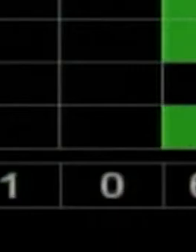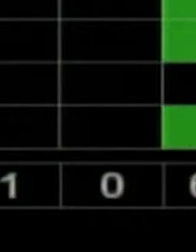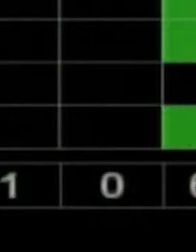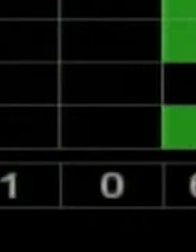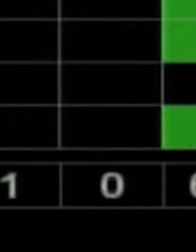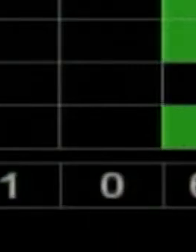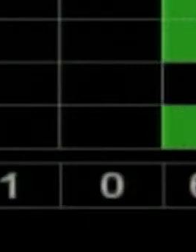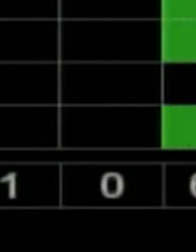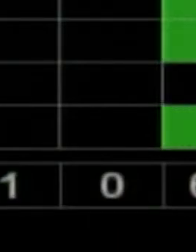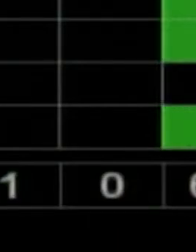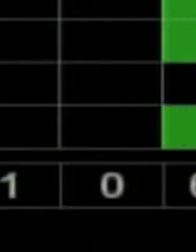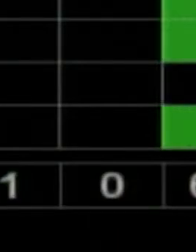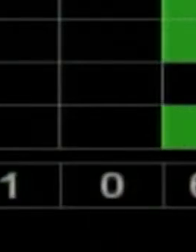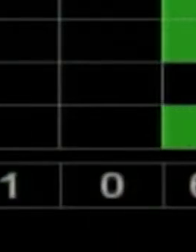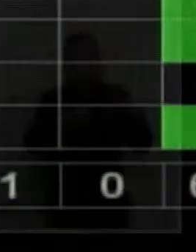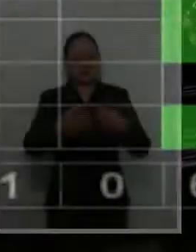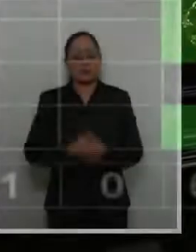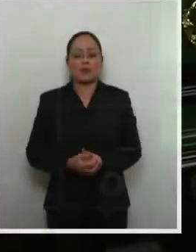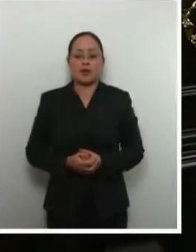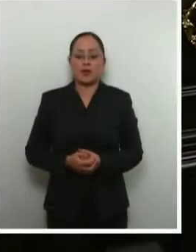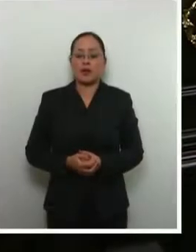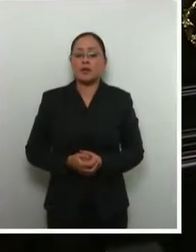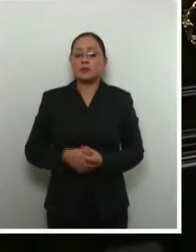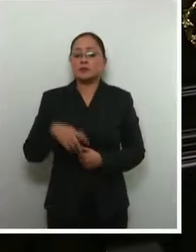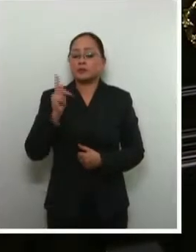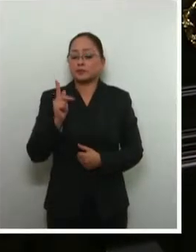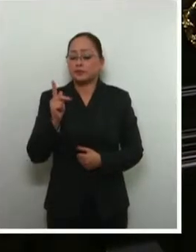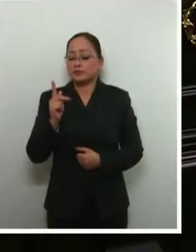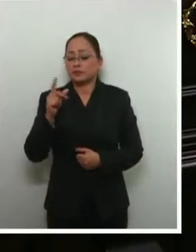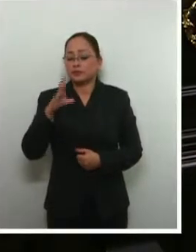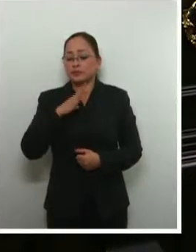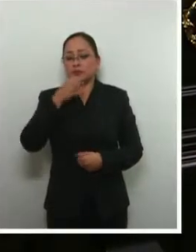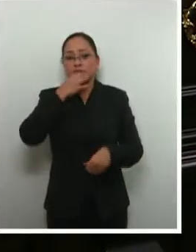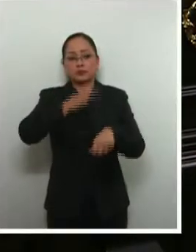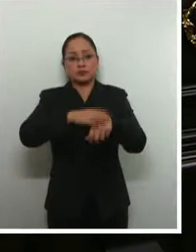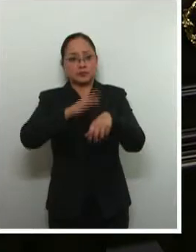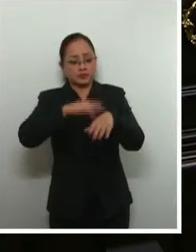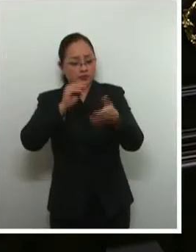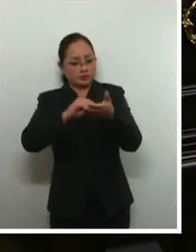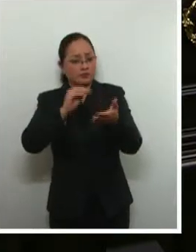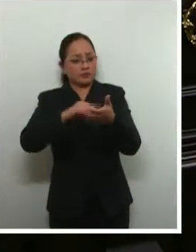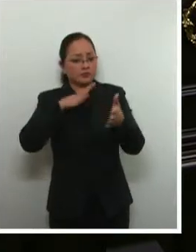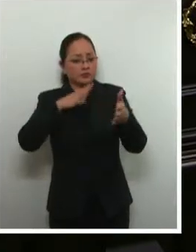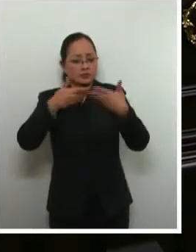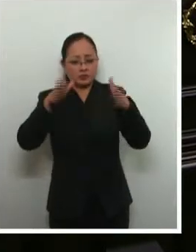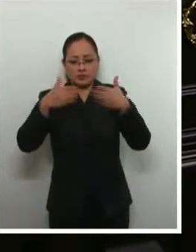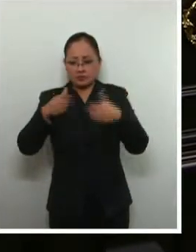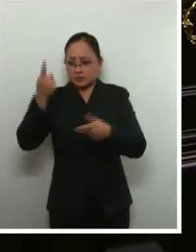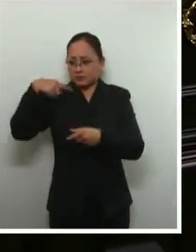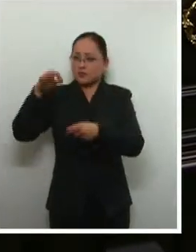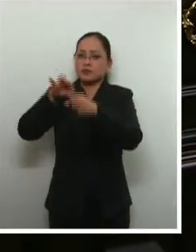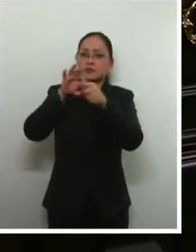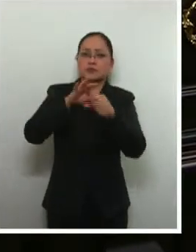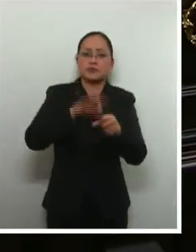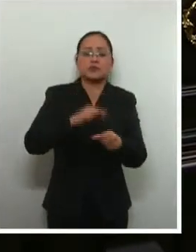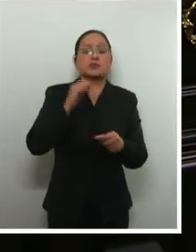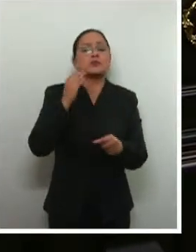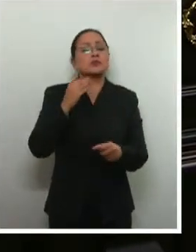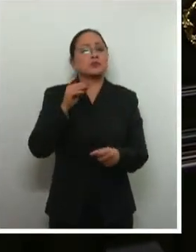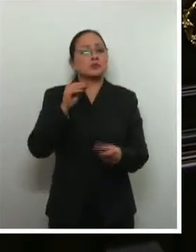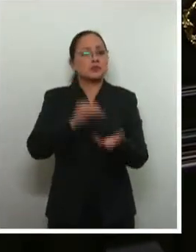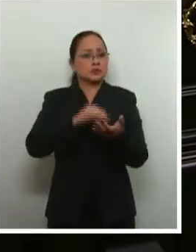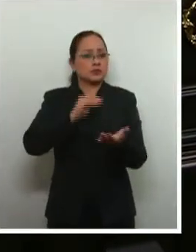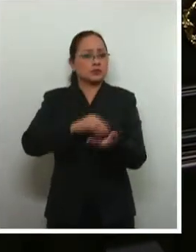contra y en abstención. Está abierto el sistema Sin embargo, electrónico de se ha votación. anunciado Puede ir que a aún su está curul. abierto el tablero, por lo que todavía se